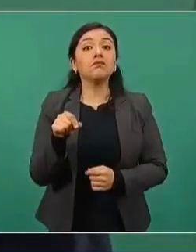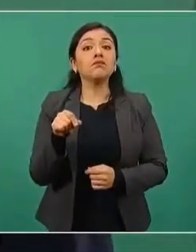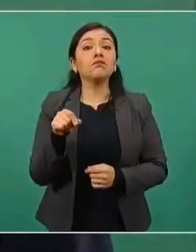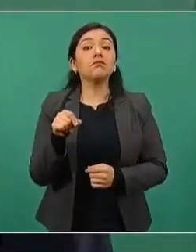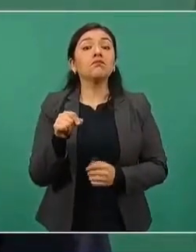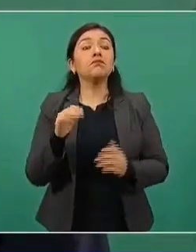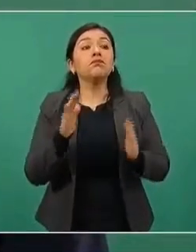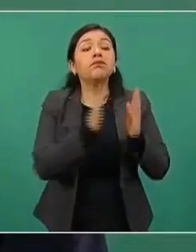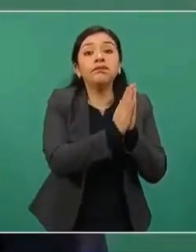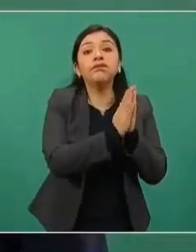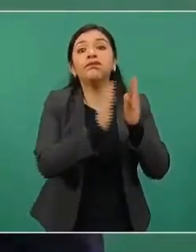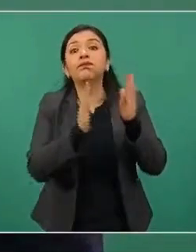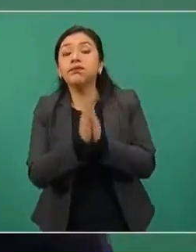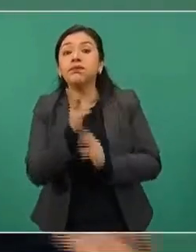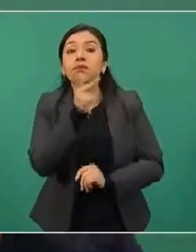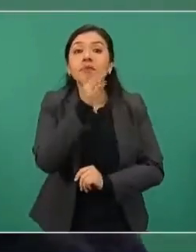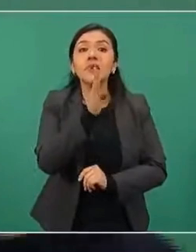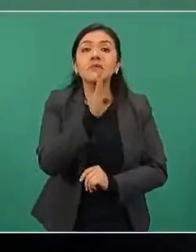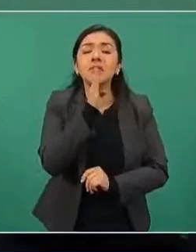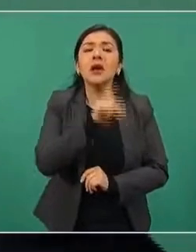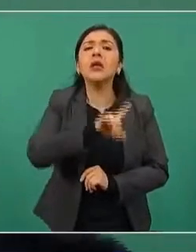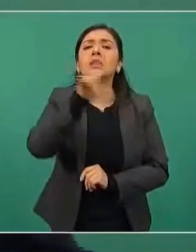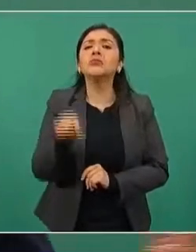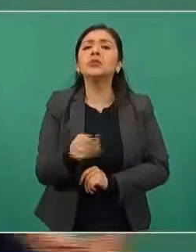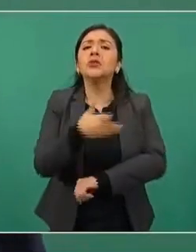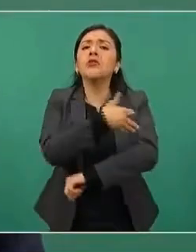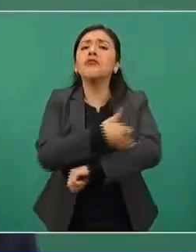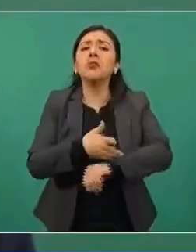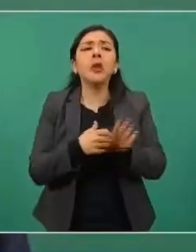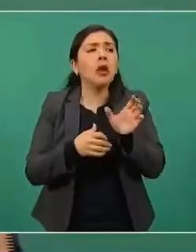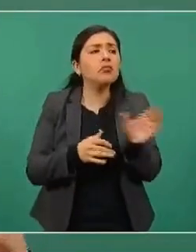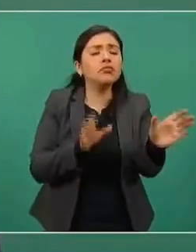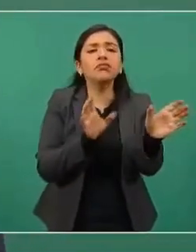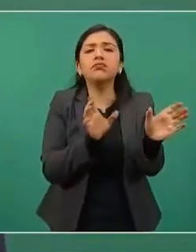se nos van adelantando y ya